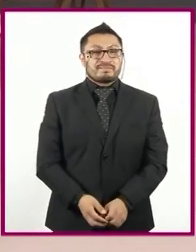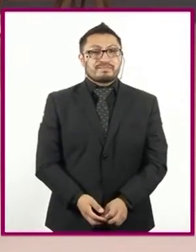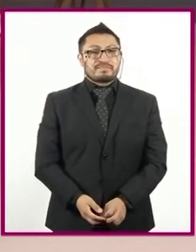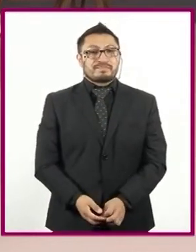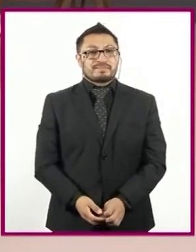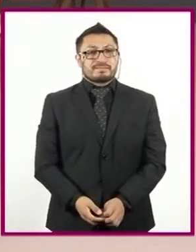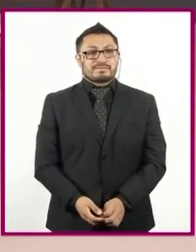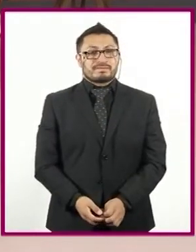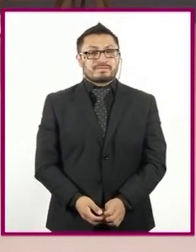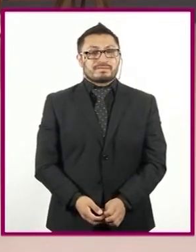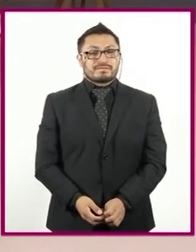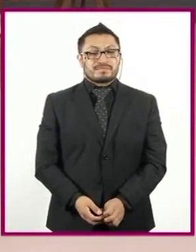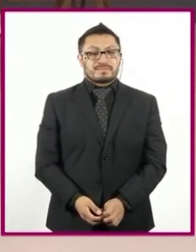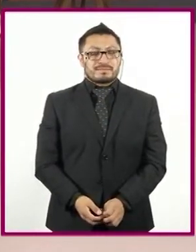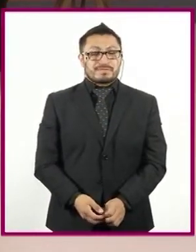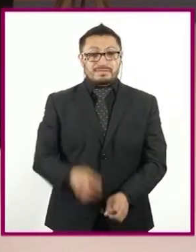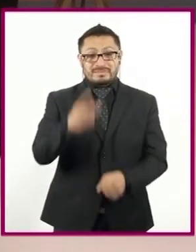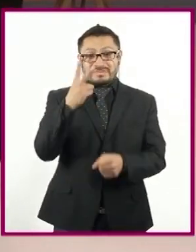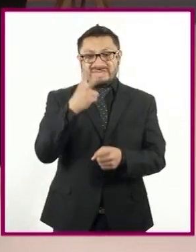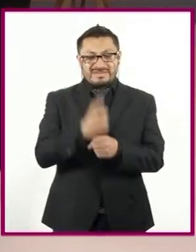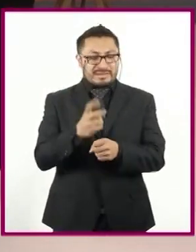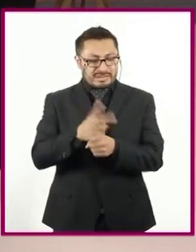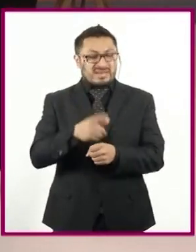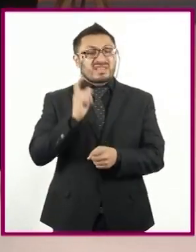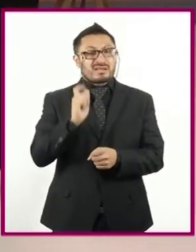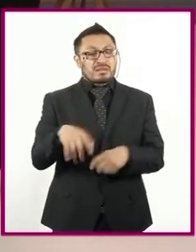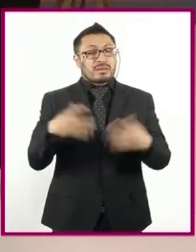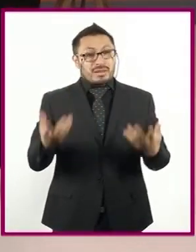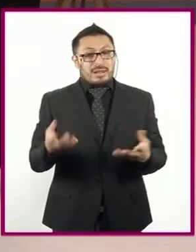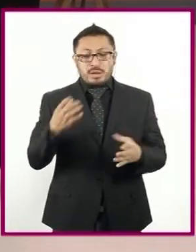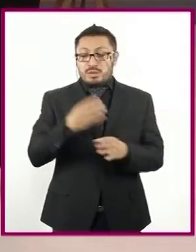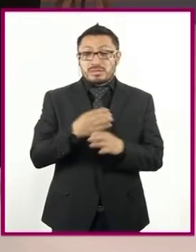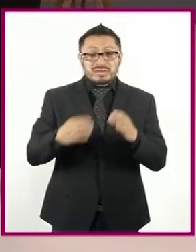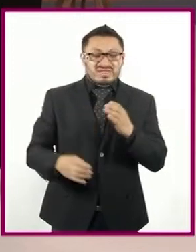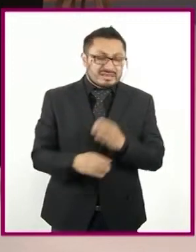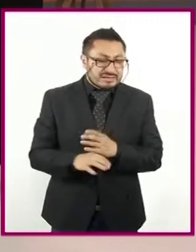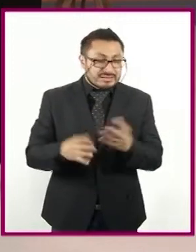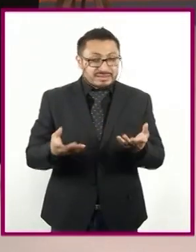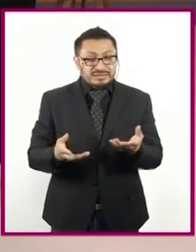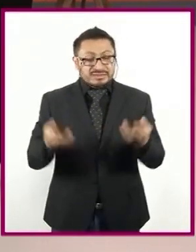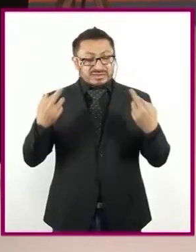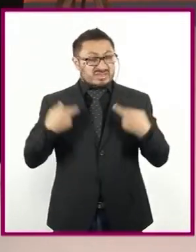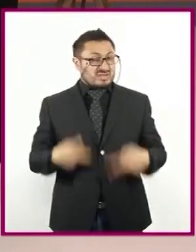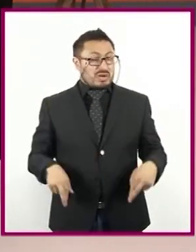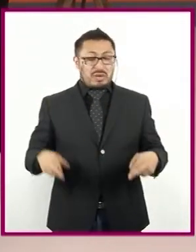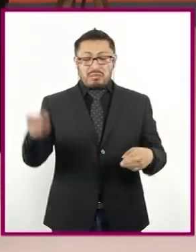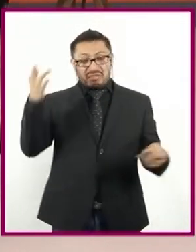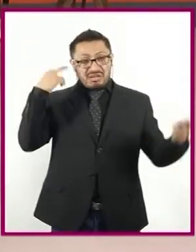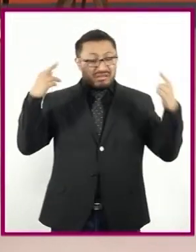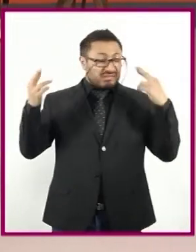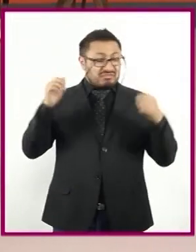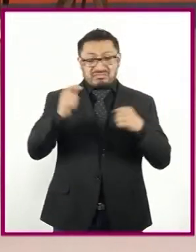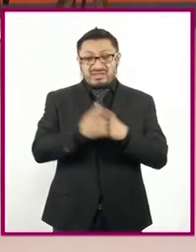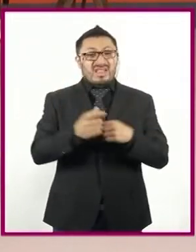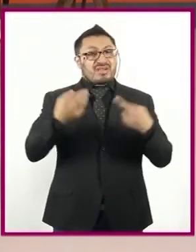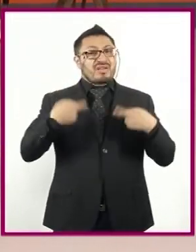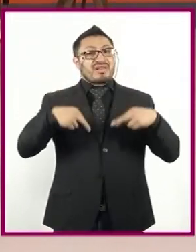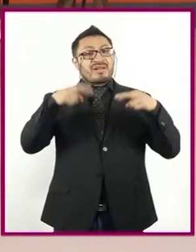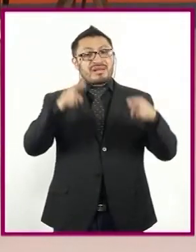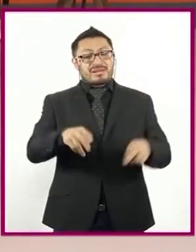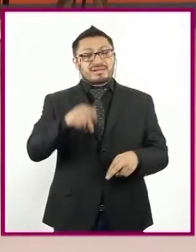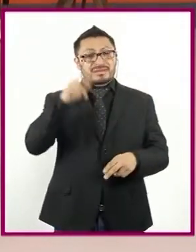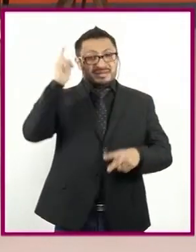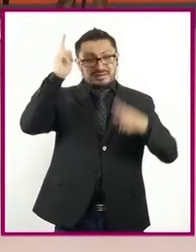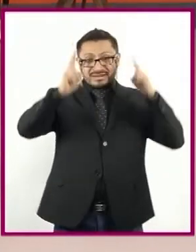El segundo apartado contendrá objetos, elementos, ropa o sonidos que representen los